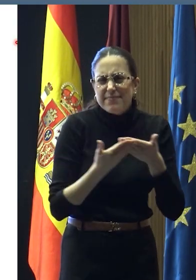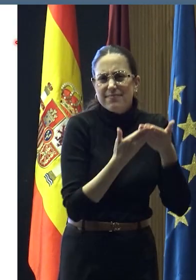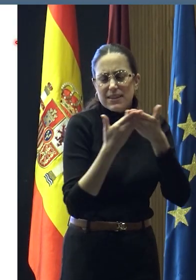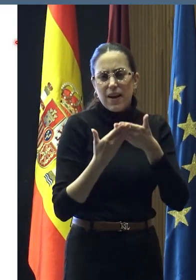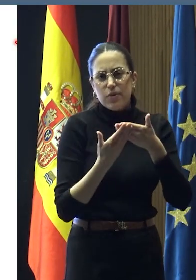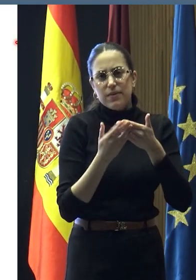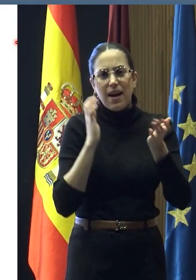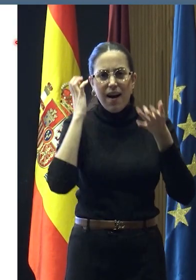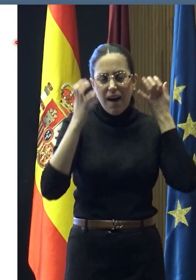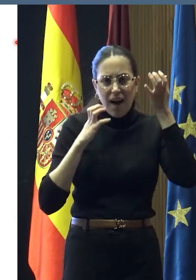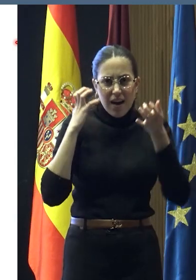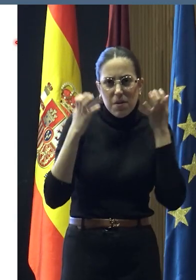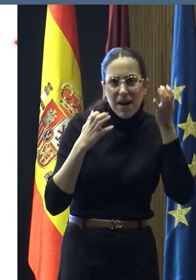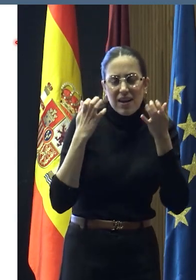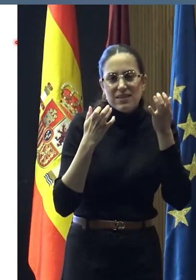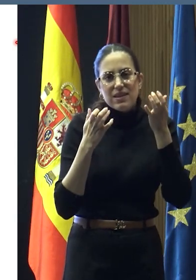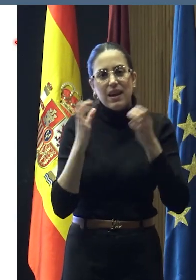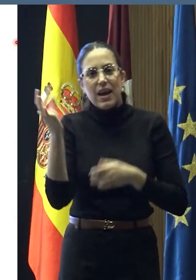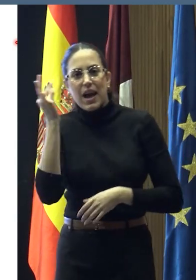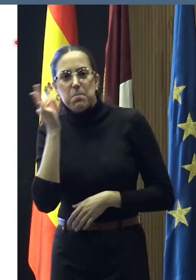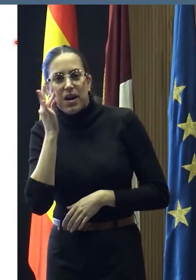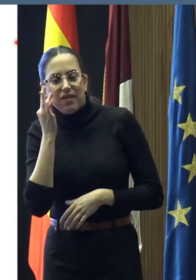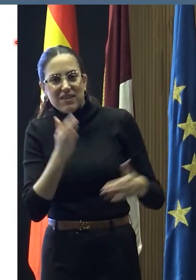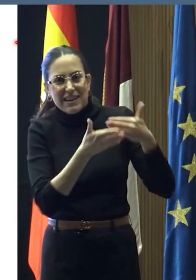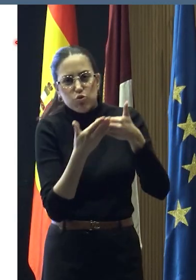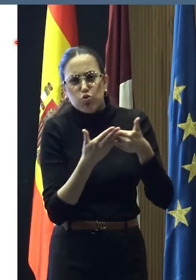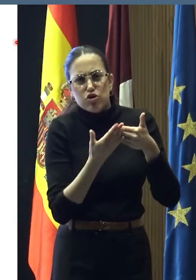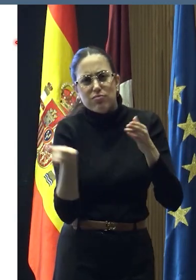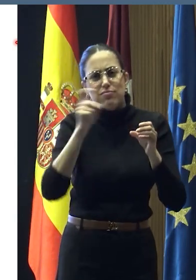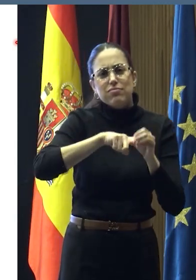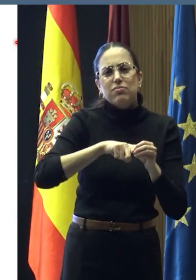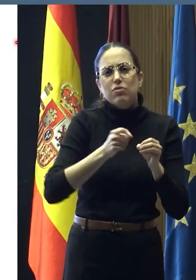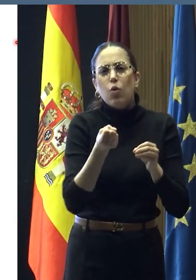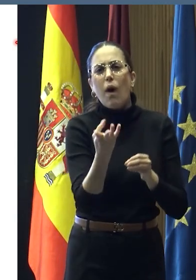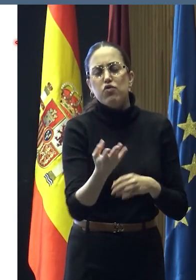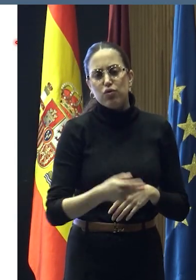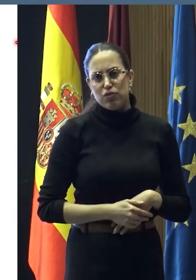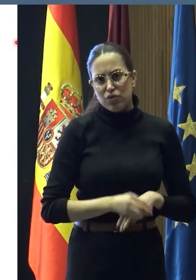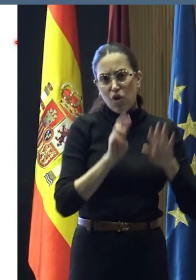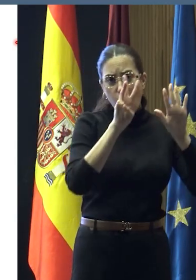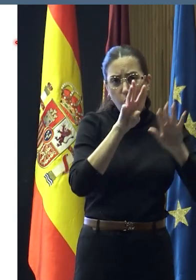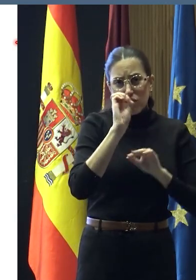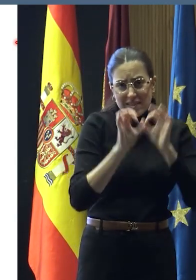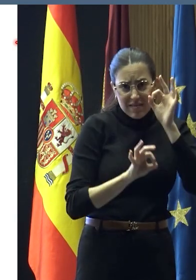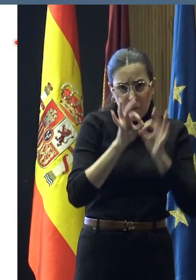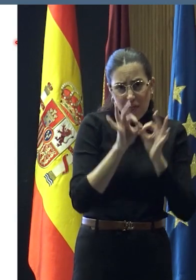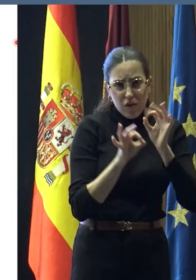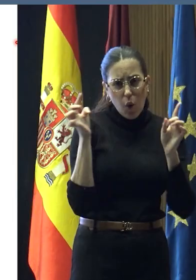cuántos animales hembra utilizaban en los estudios y vieron que el 80% de los estudios